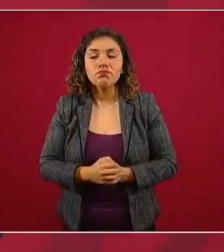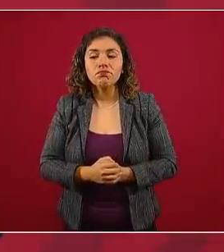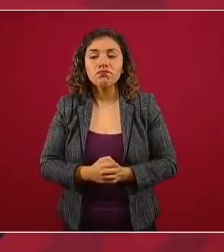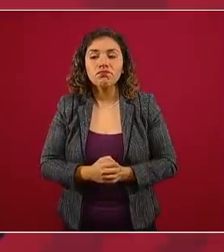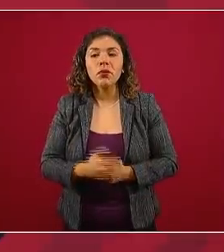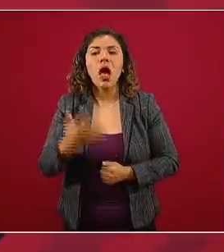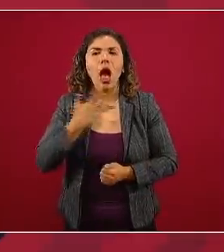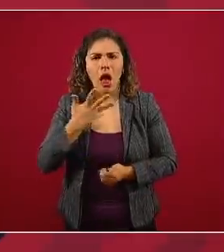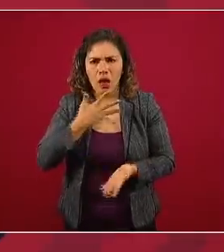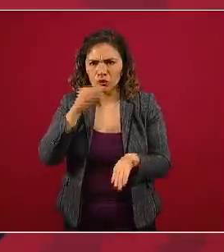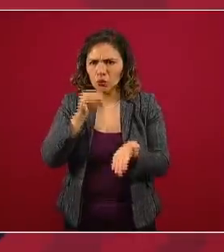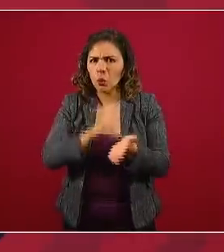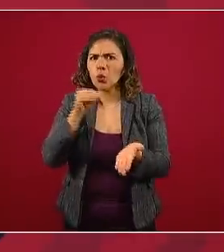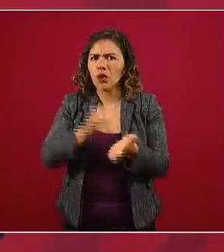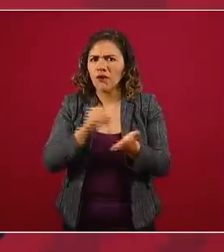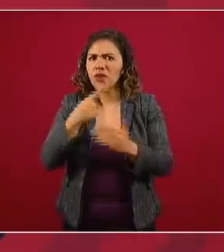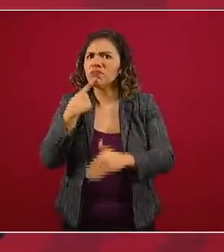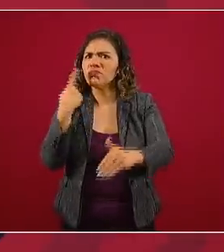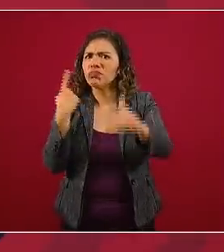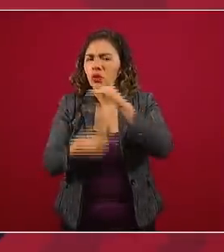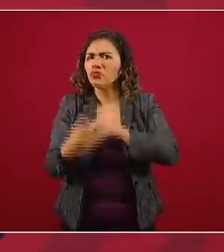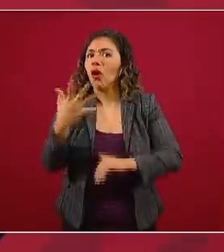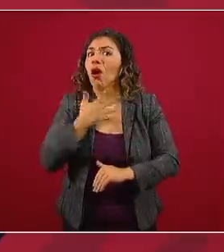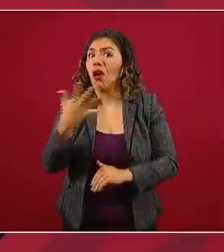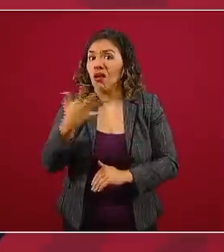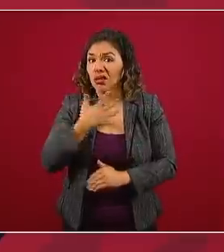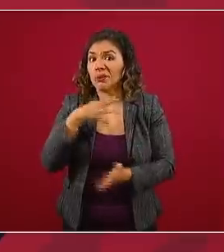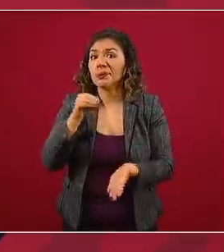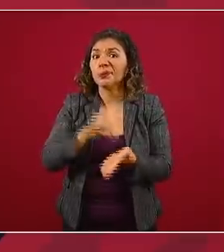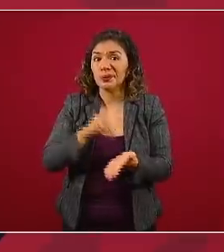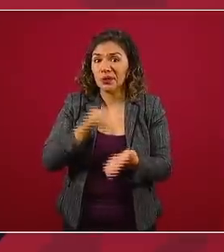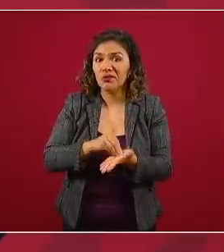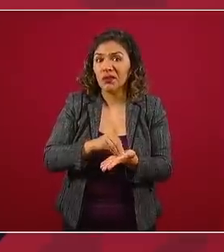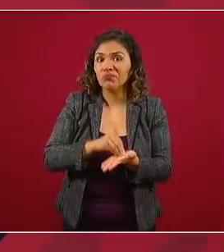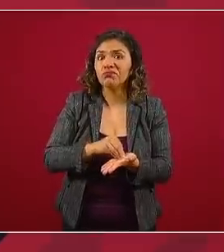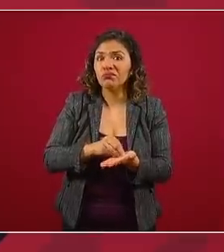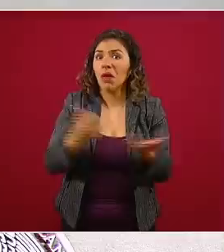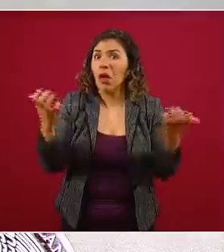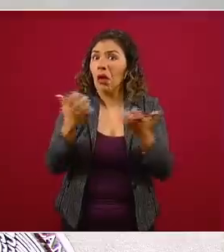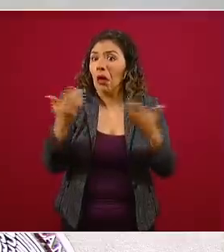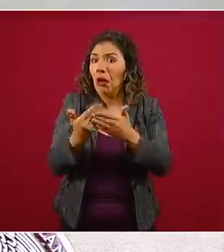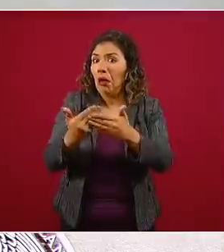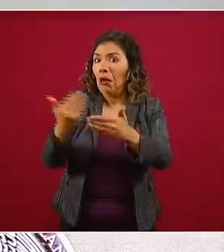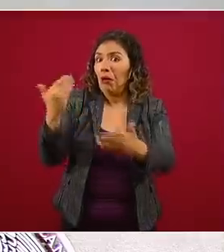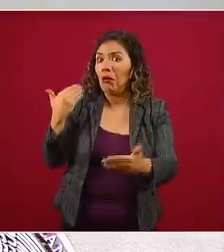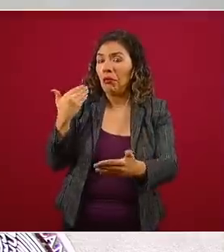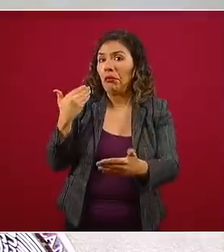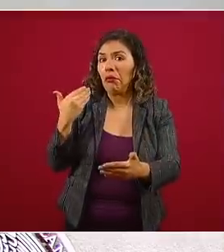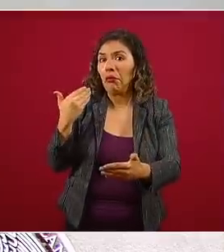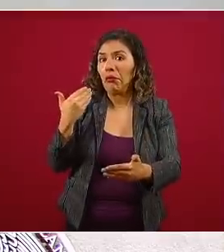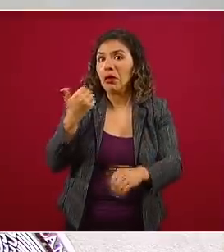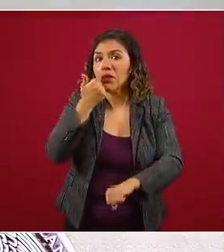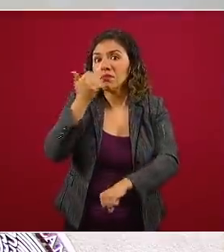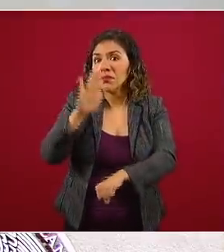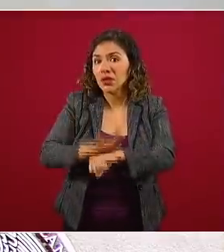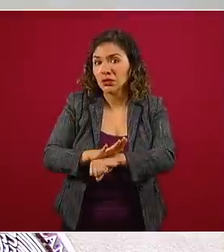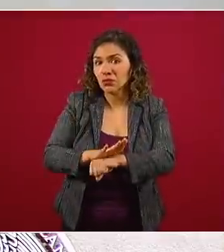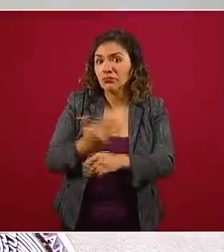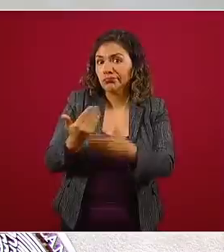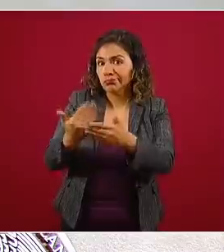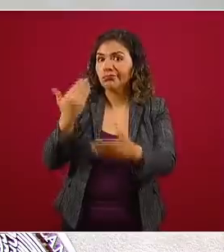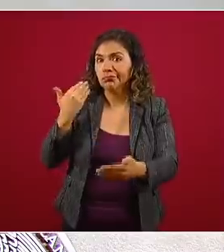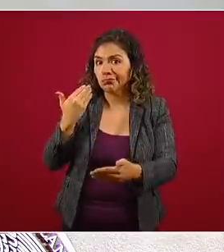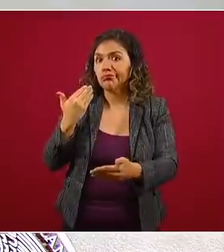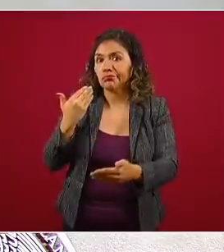vigentes las denuncias que se hicieron en la pasada administración